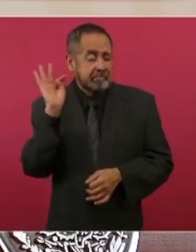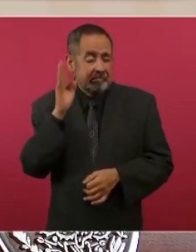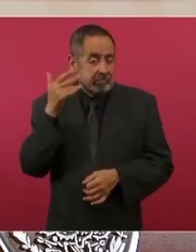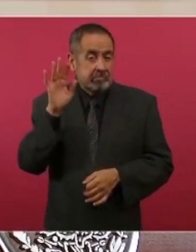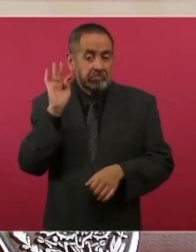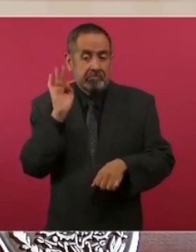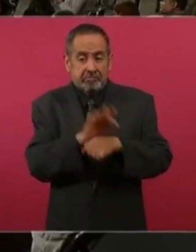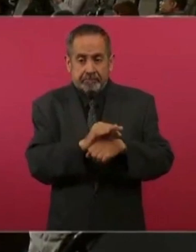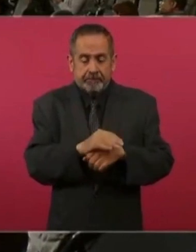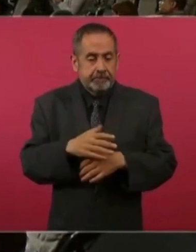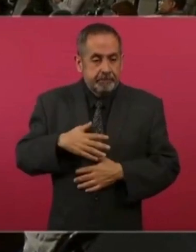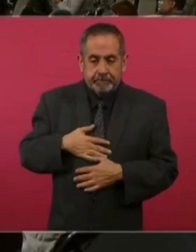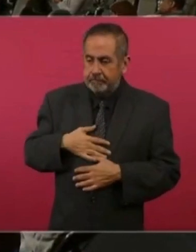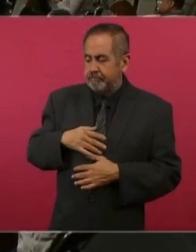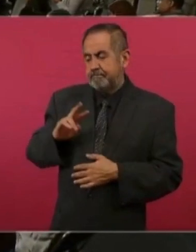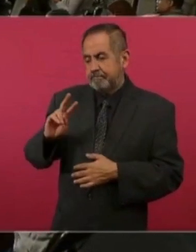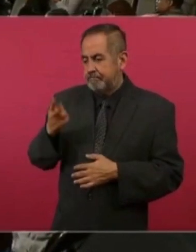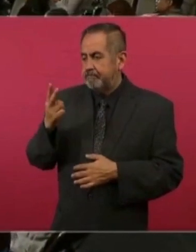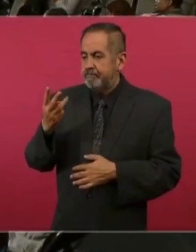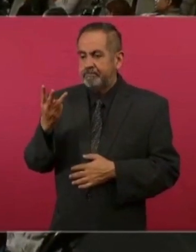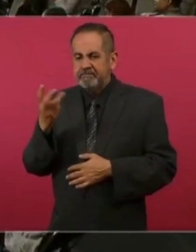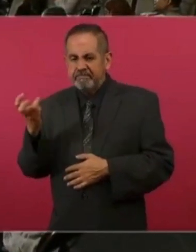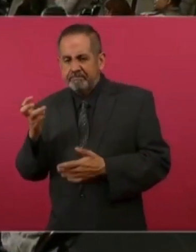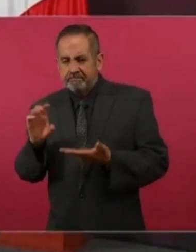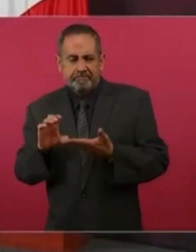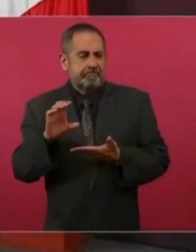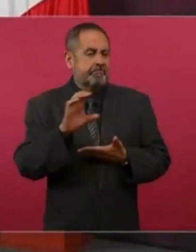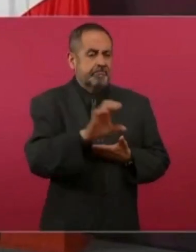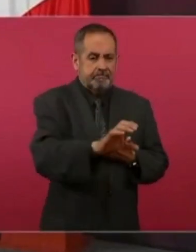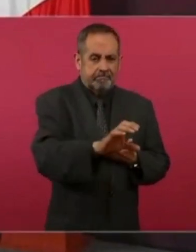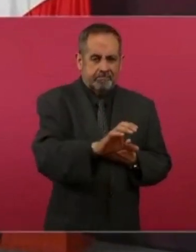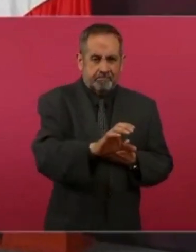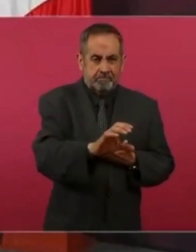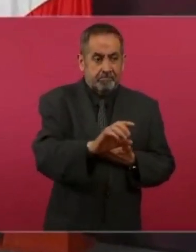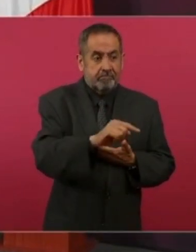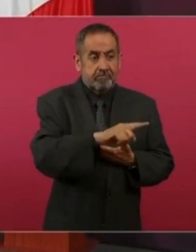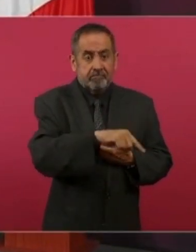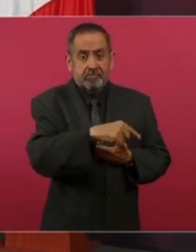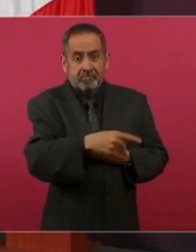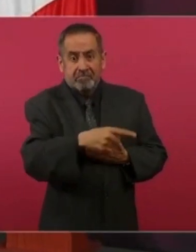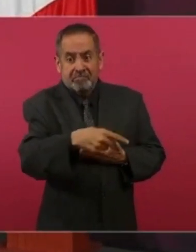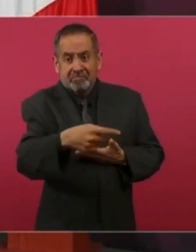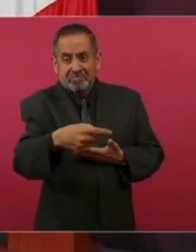no solo los 300, creo, a él, sino otros